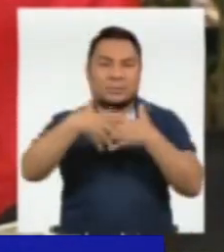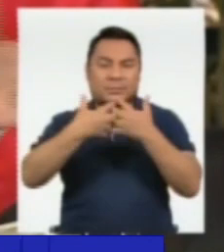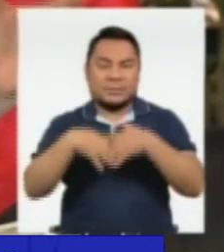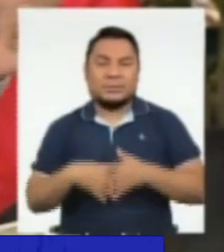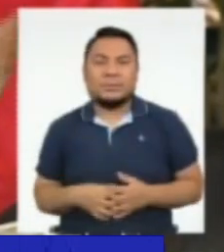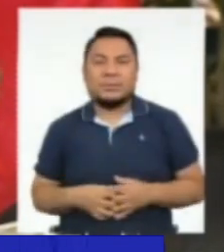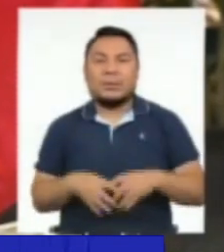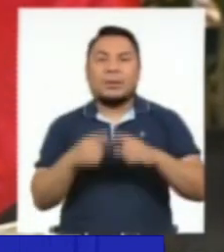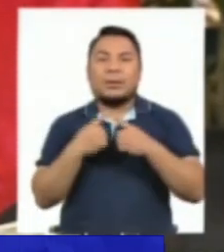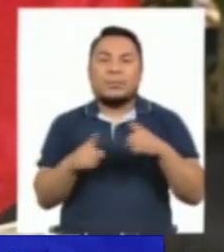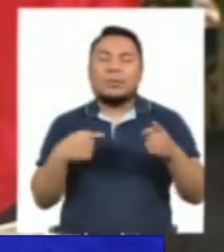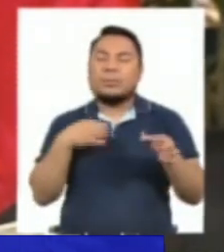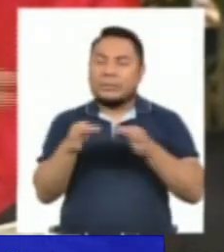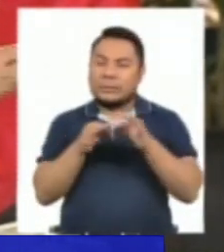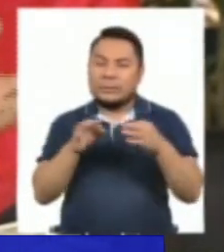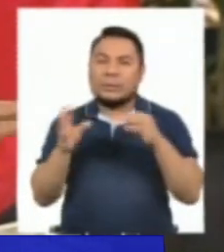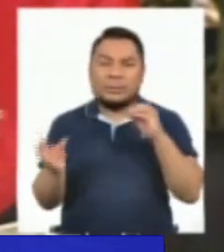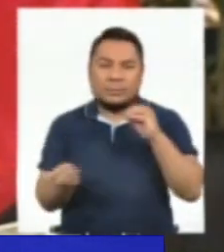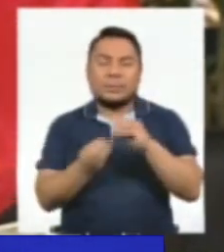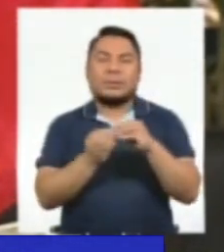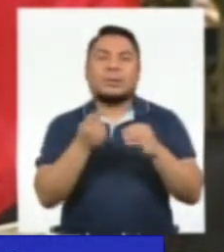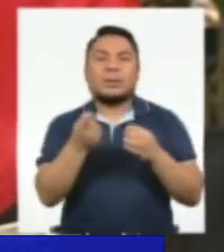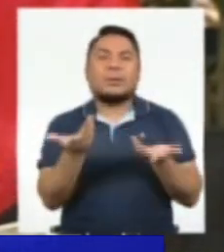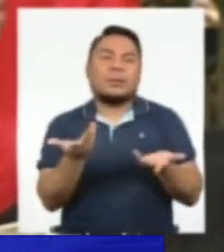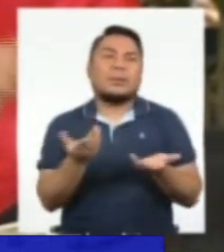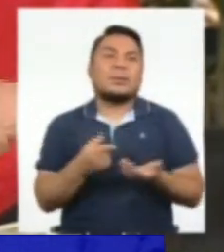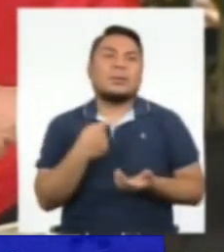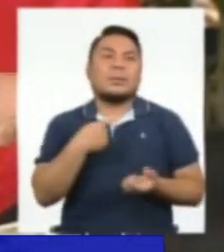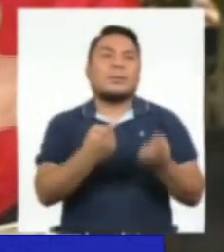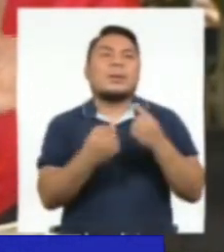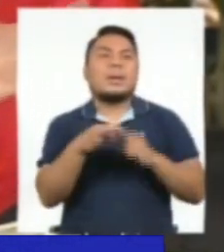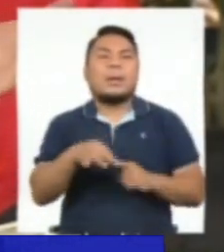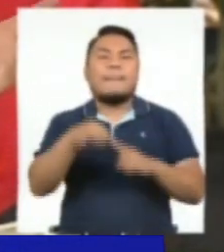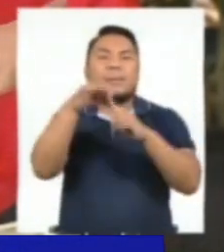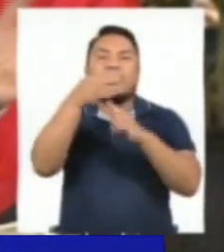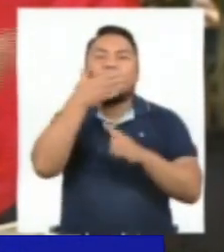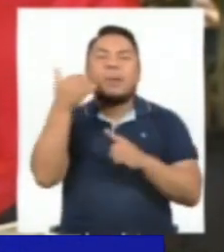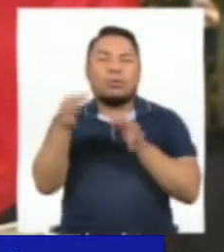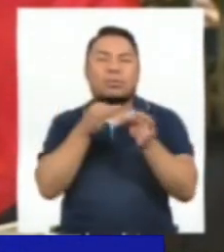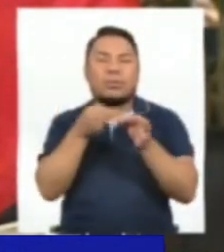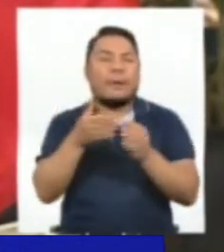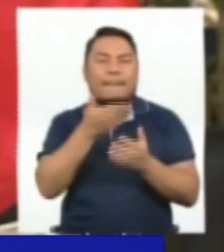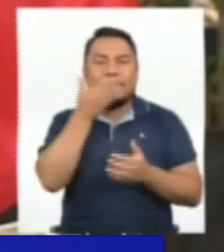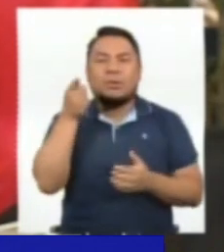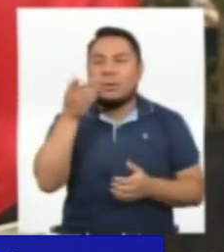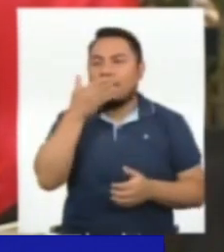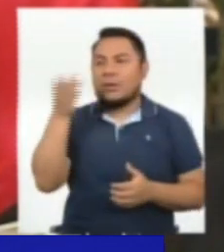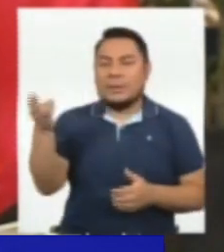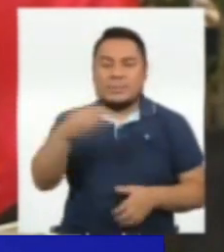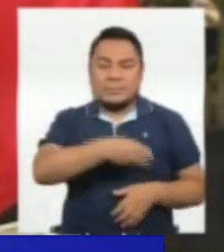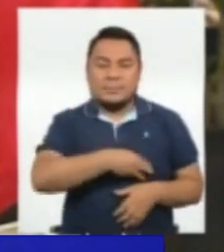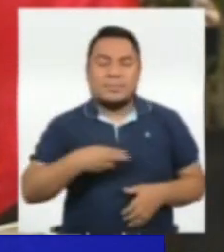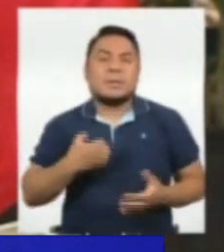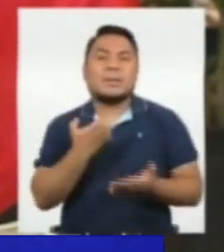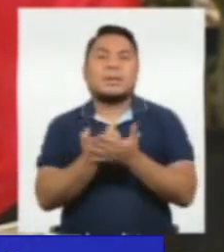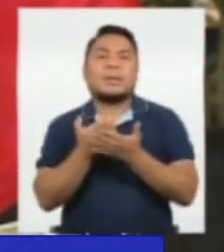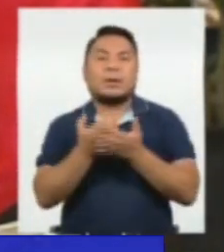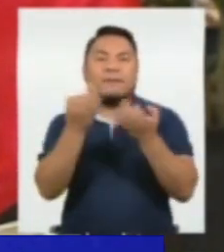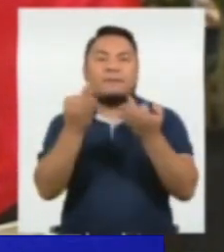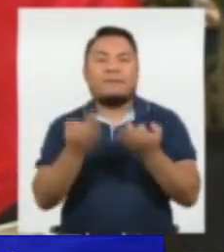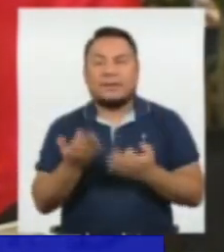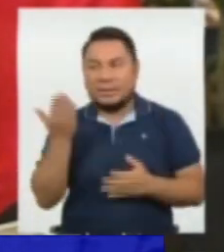Pero algunos detalles adicionales, obviamente por su especialidad, nos puede dar la ministra de Economía y